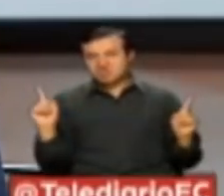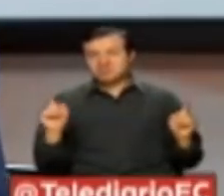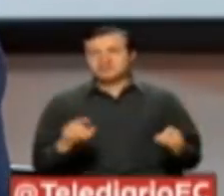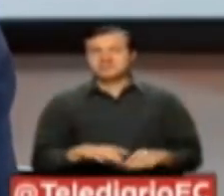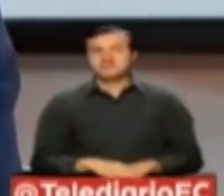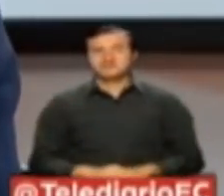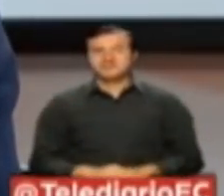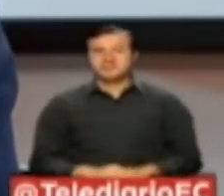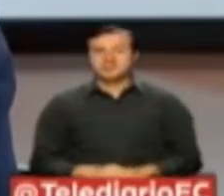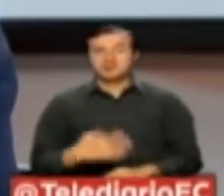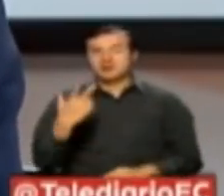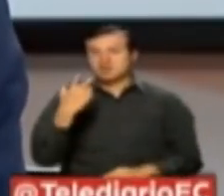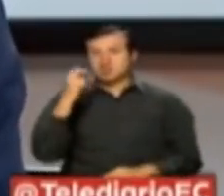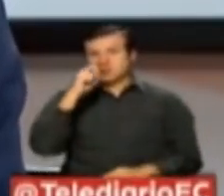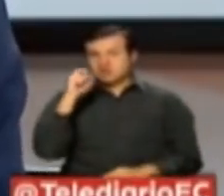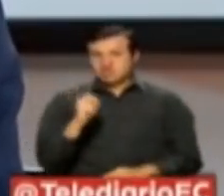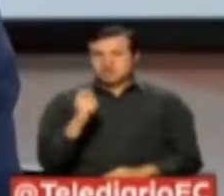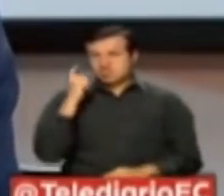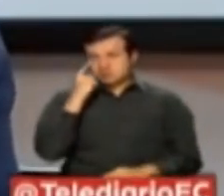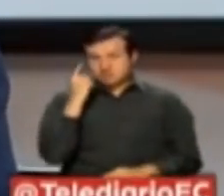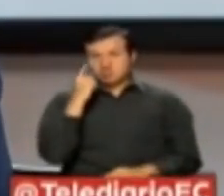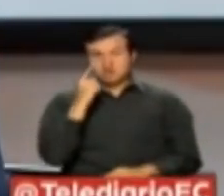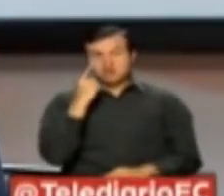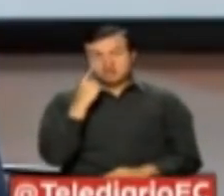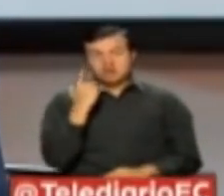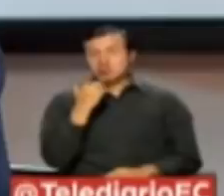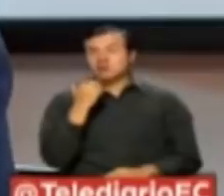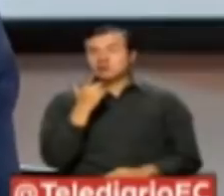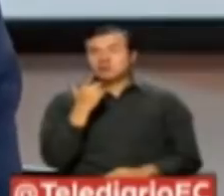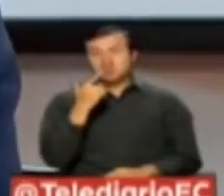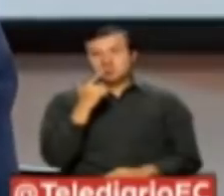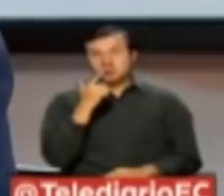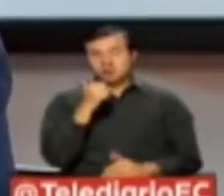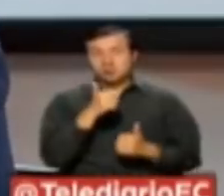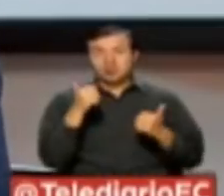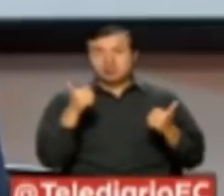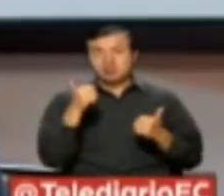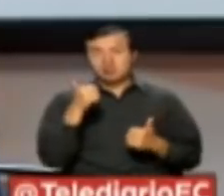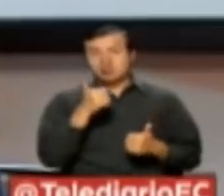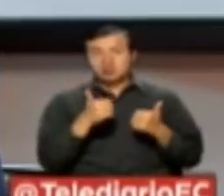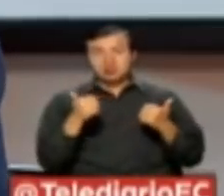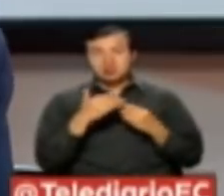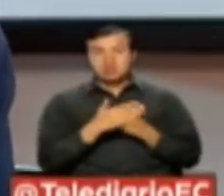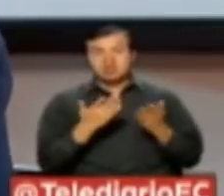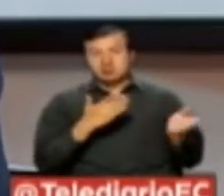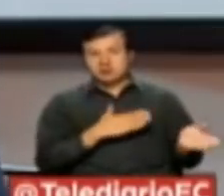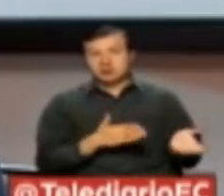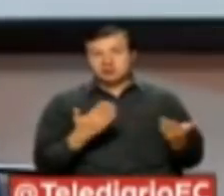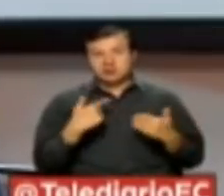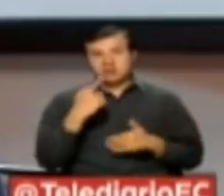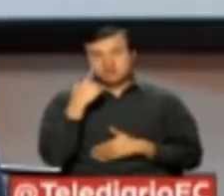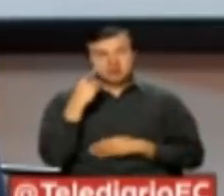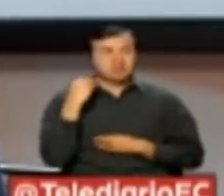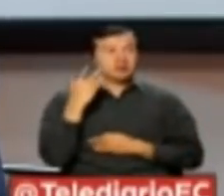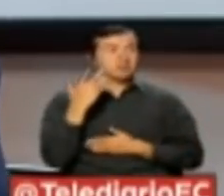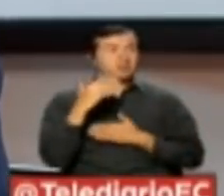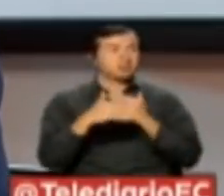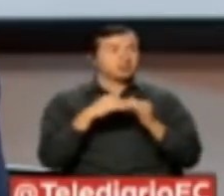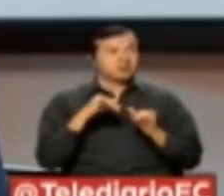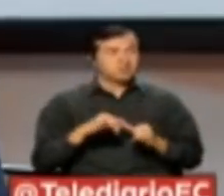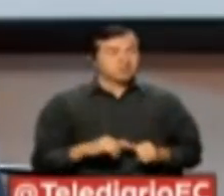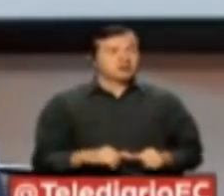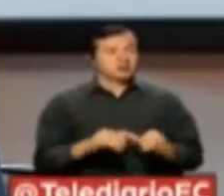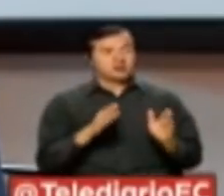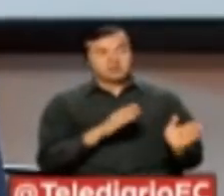nulo ese 13% tiene que distribuirse obviamente por uno de los candidatos a medida de que vaya creciendo a que a